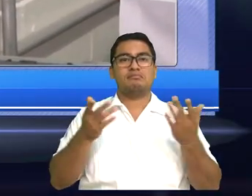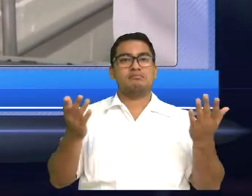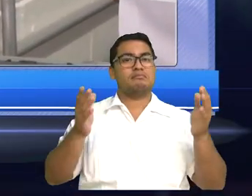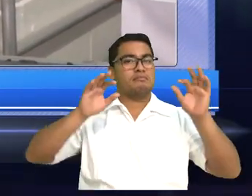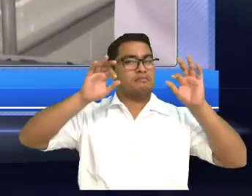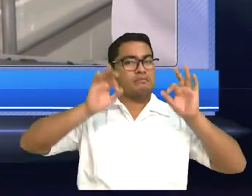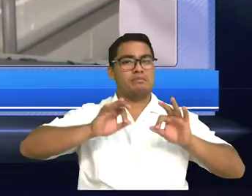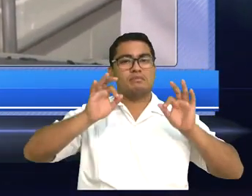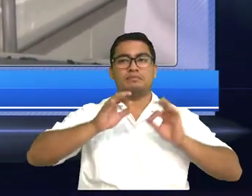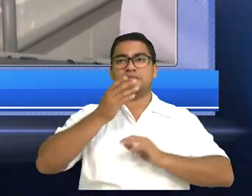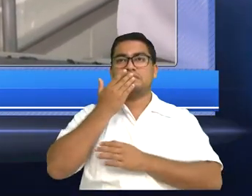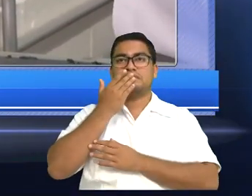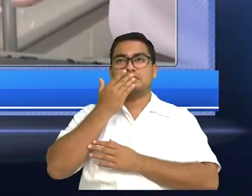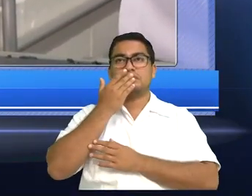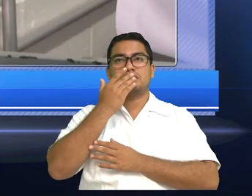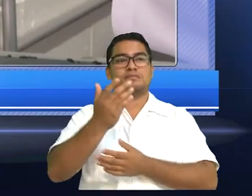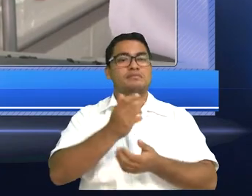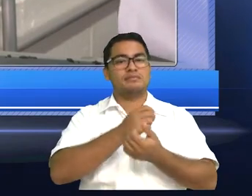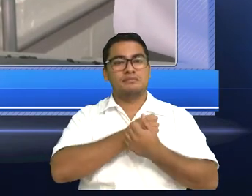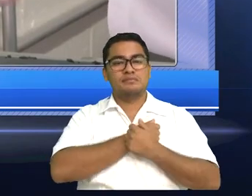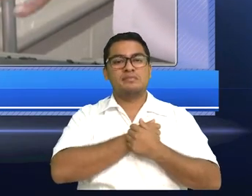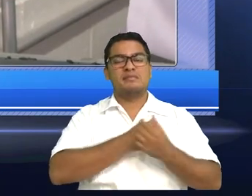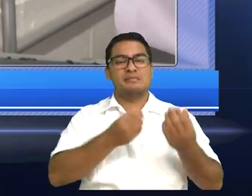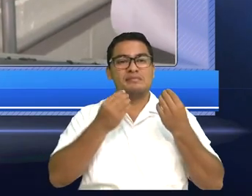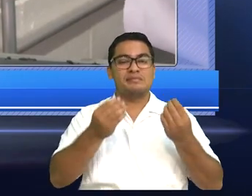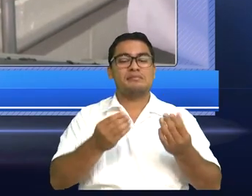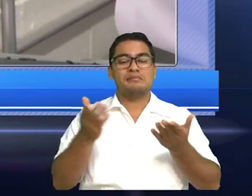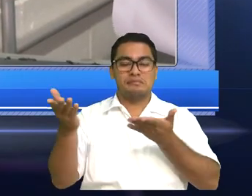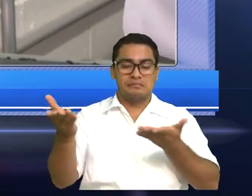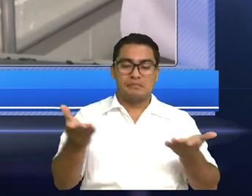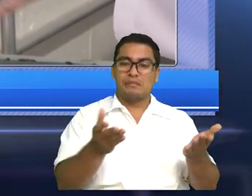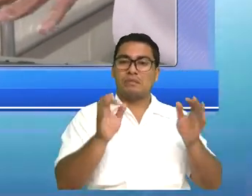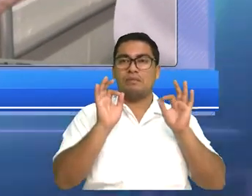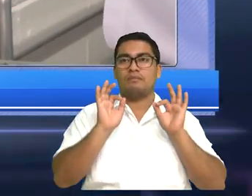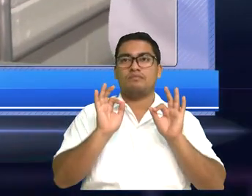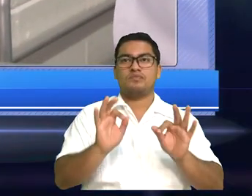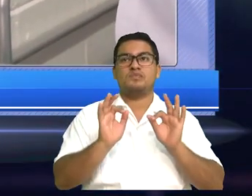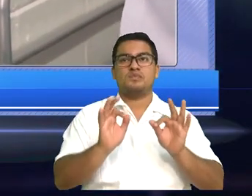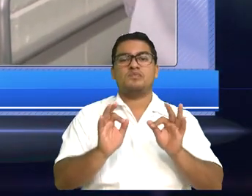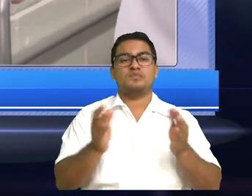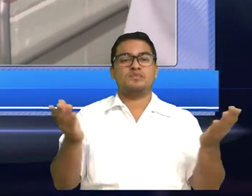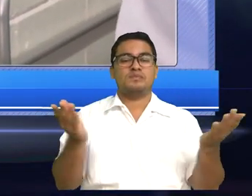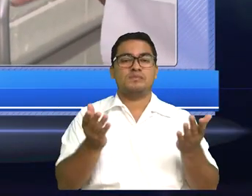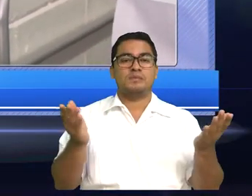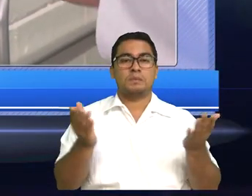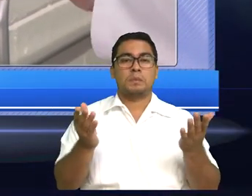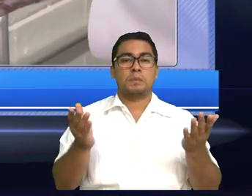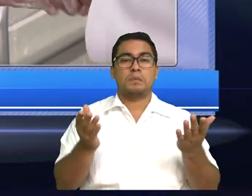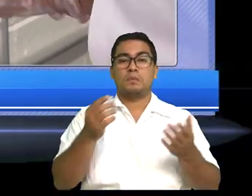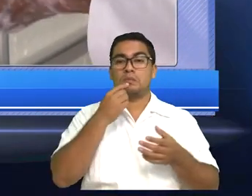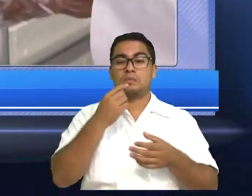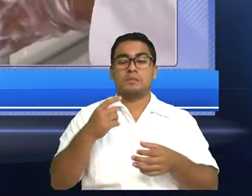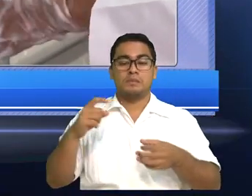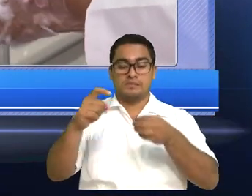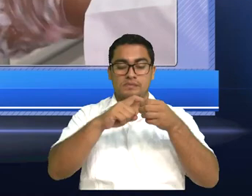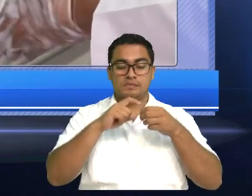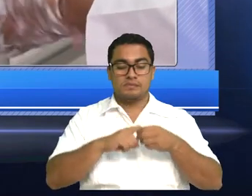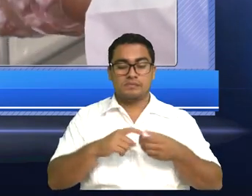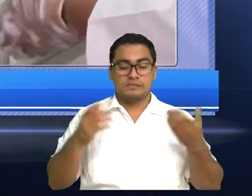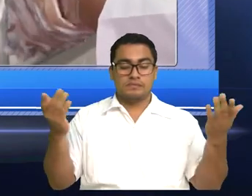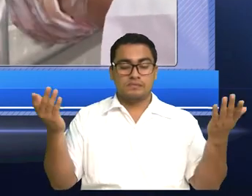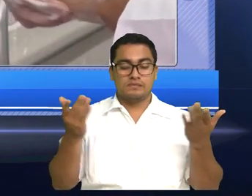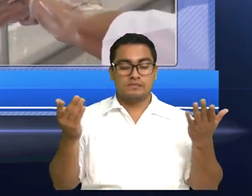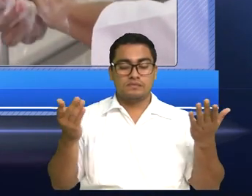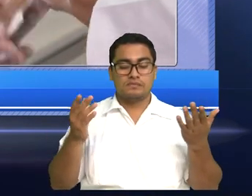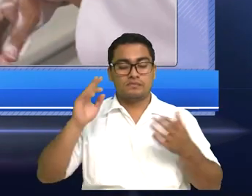las personas, amablemente, nos contestan, nos atienden, y estamos en coordinación también con